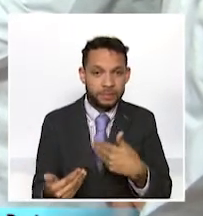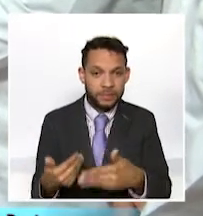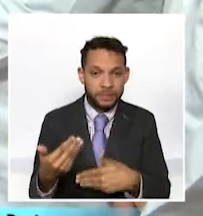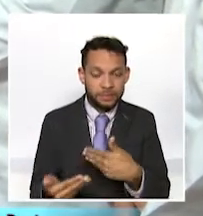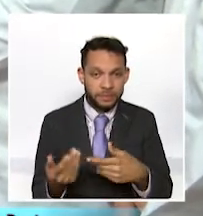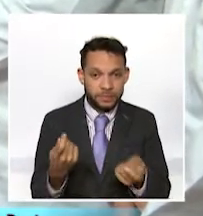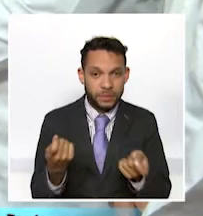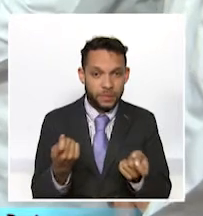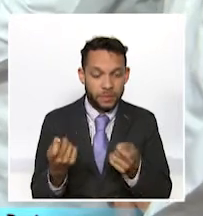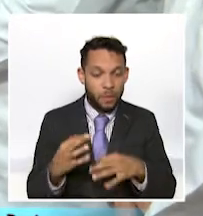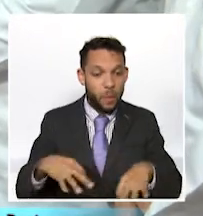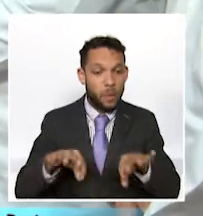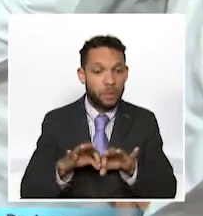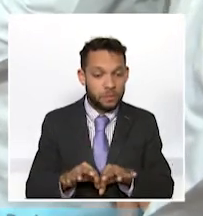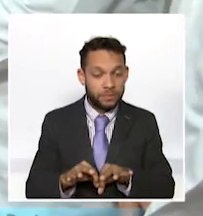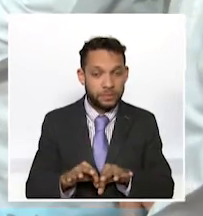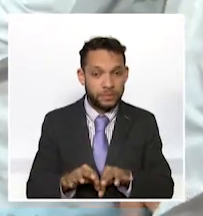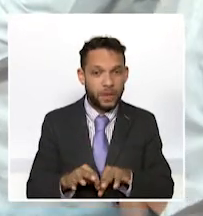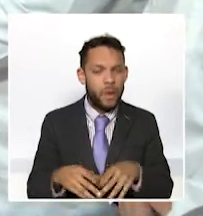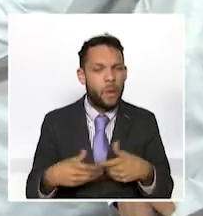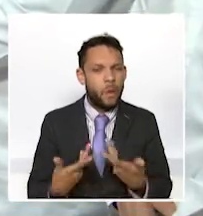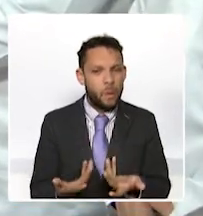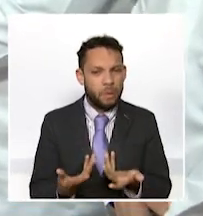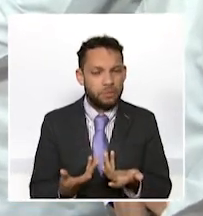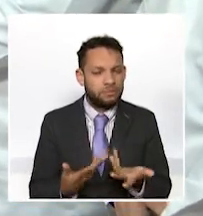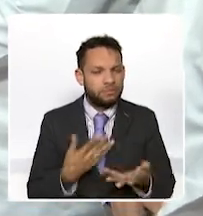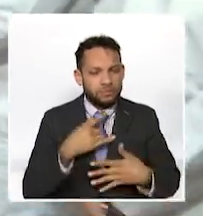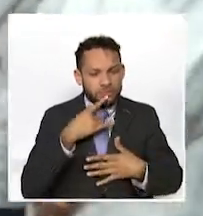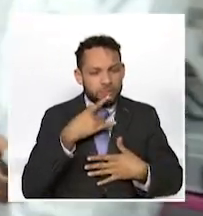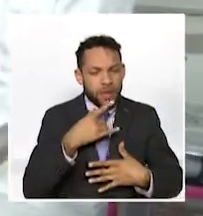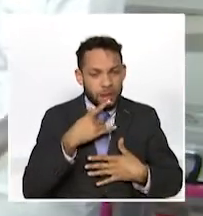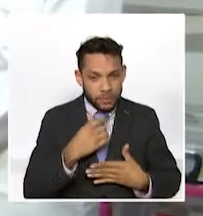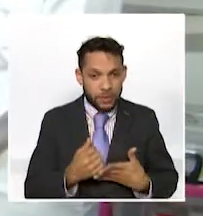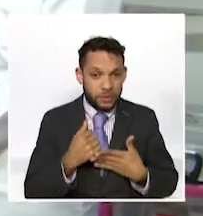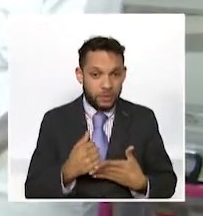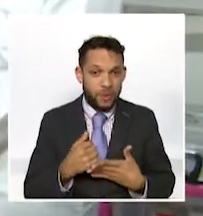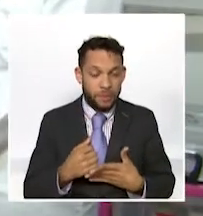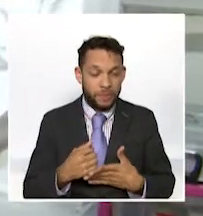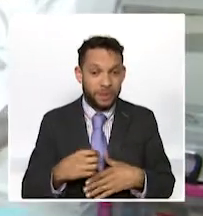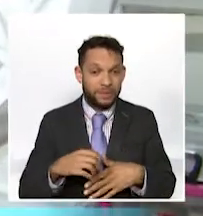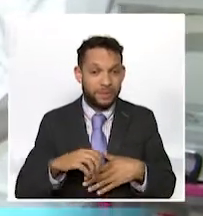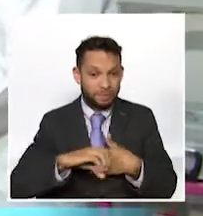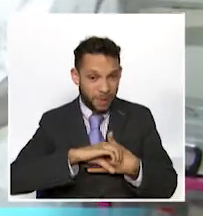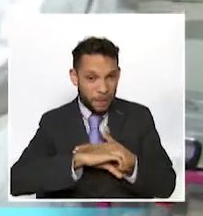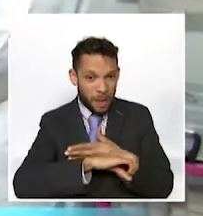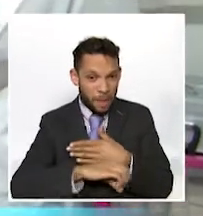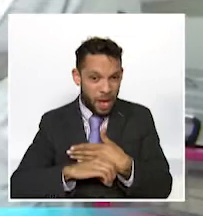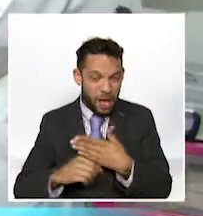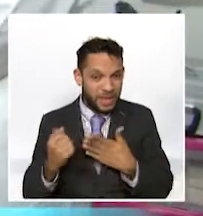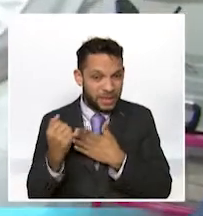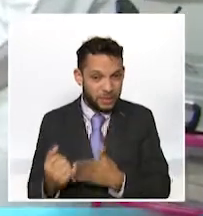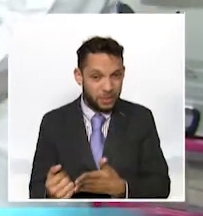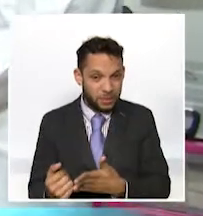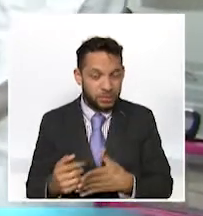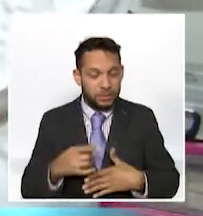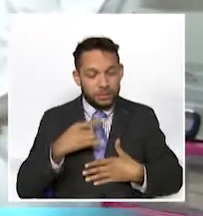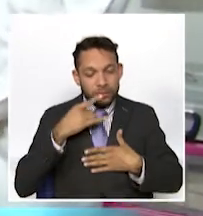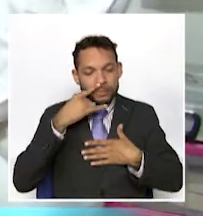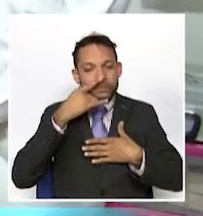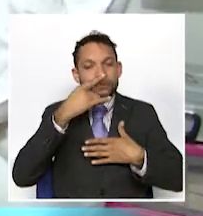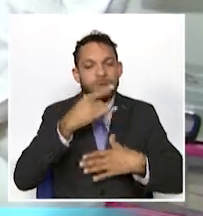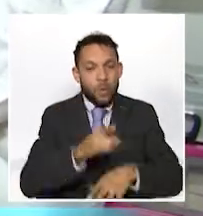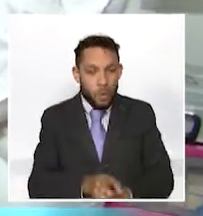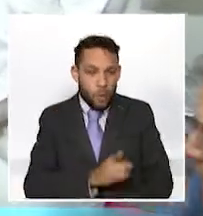de las copas, de las ventosas, que lo utilizamos precisamente para ayudar a mejorar oxigenación y